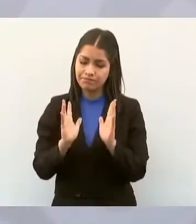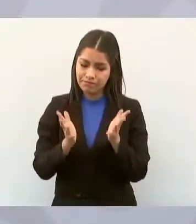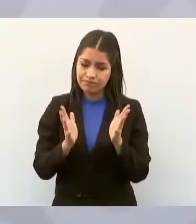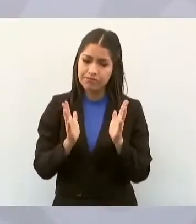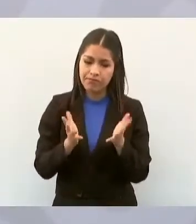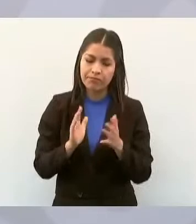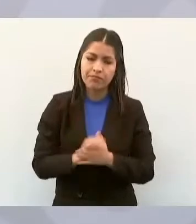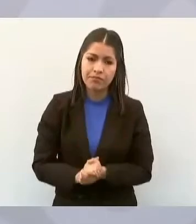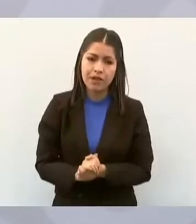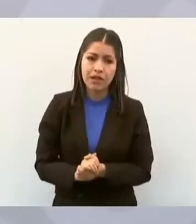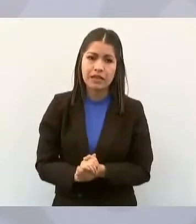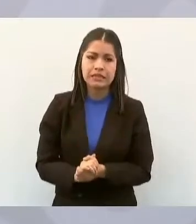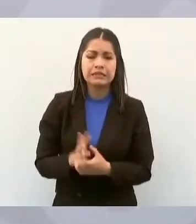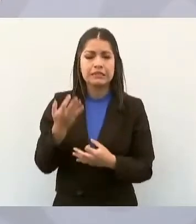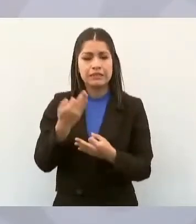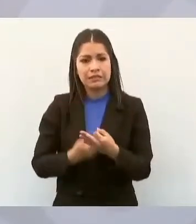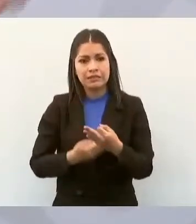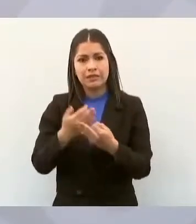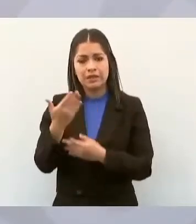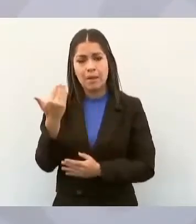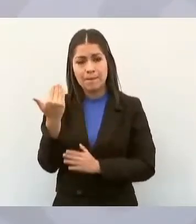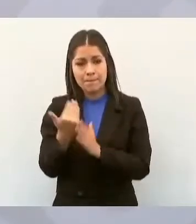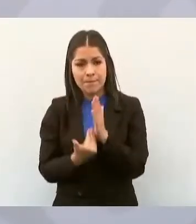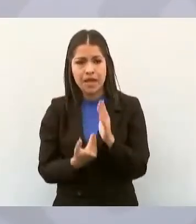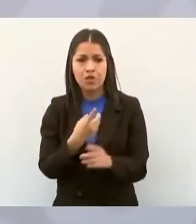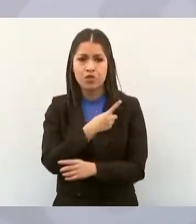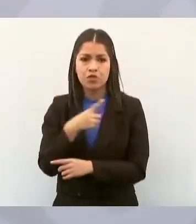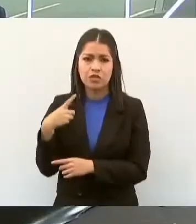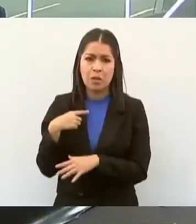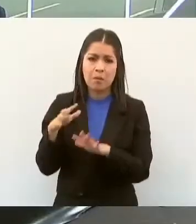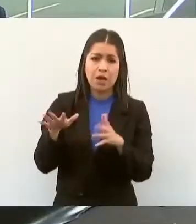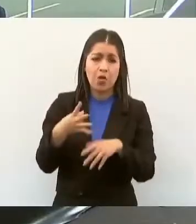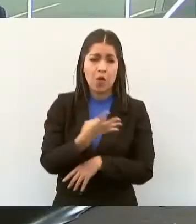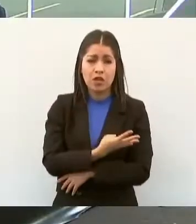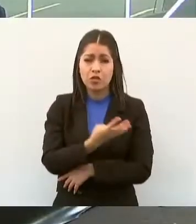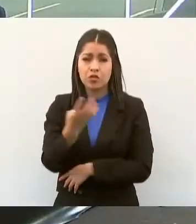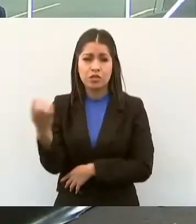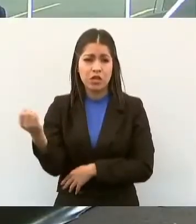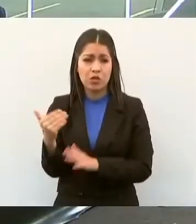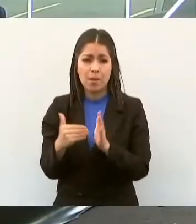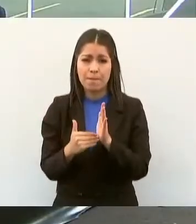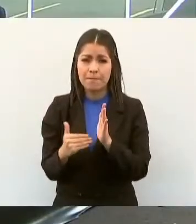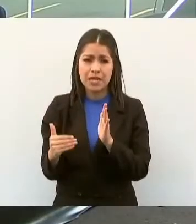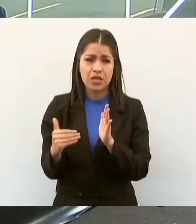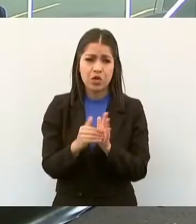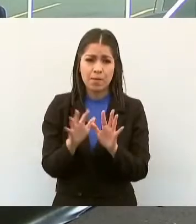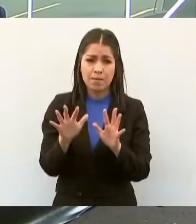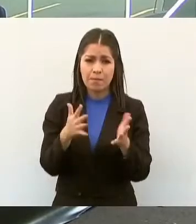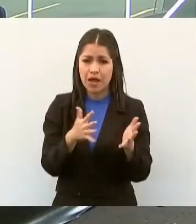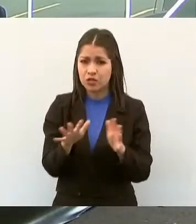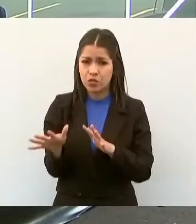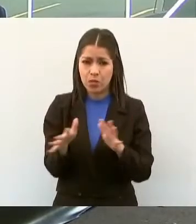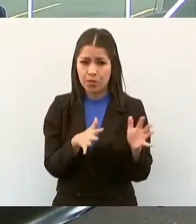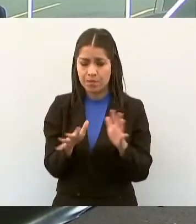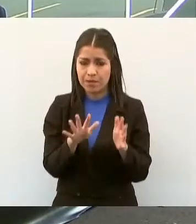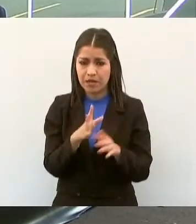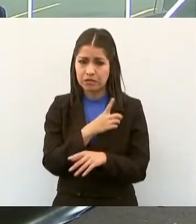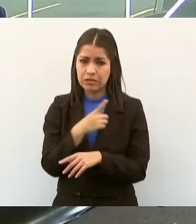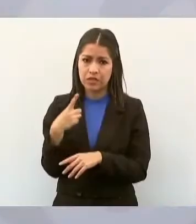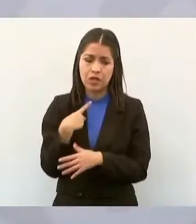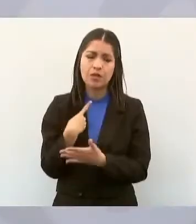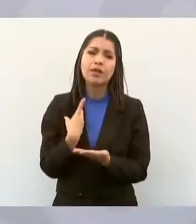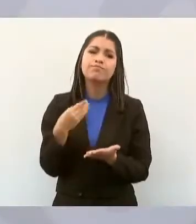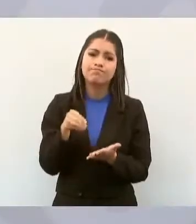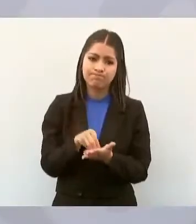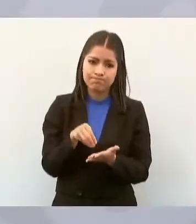Ya nos falta poco, como 400 millones, 427, pero ya hicimos un